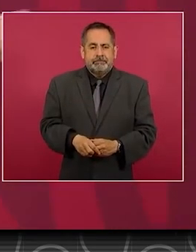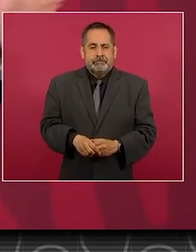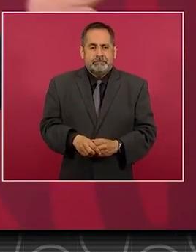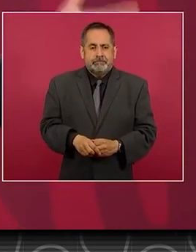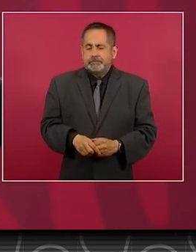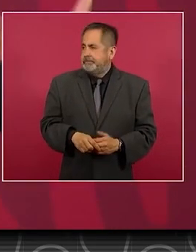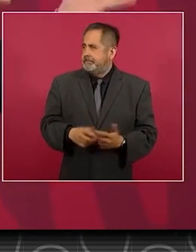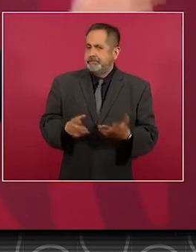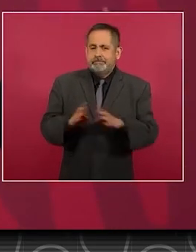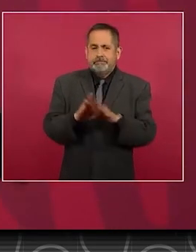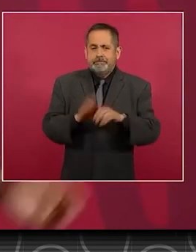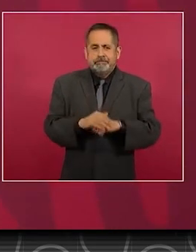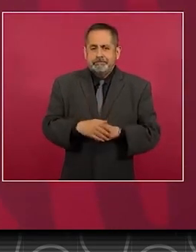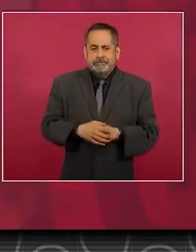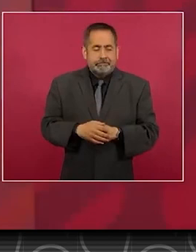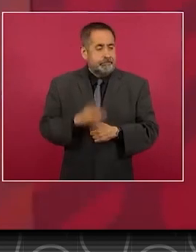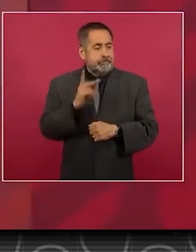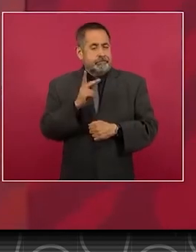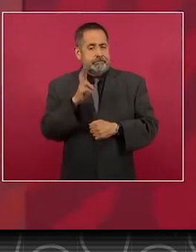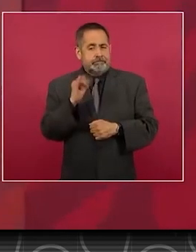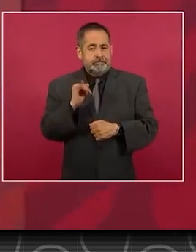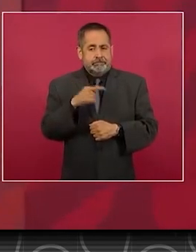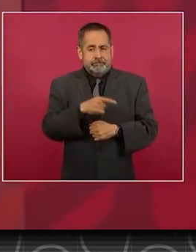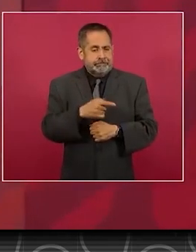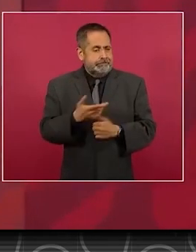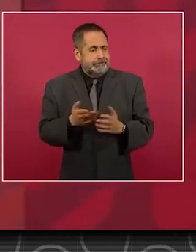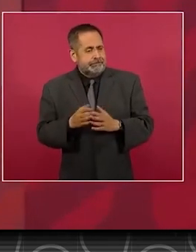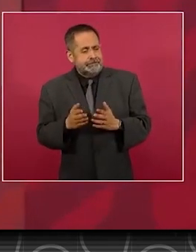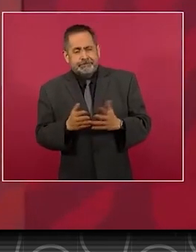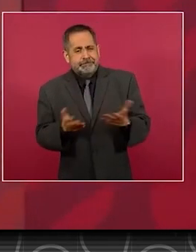¿Cómo se va a quedar el PRI?